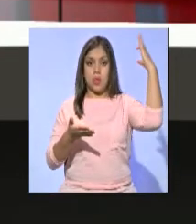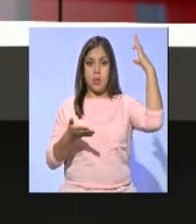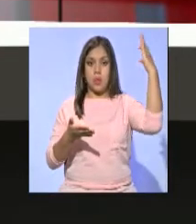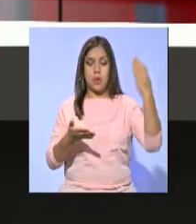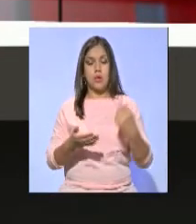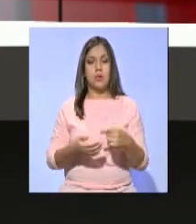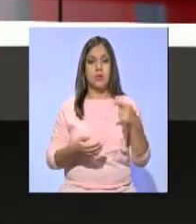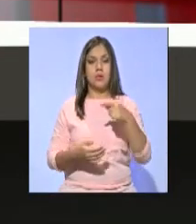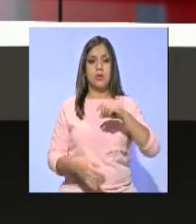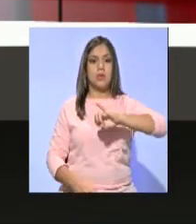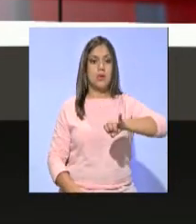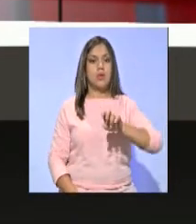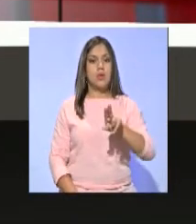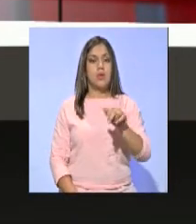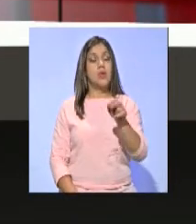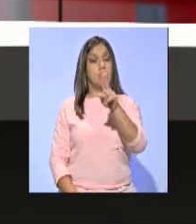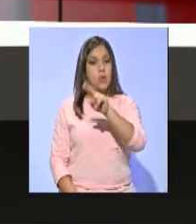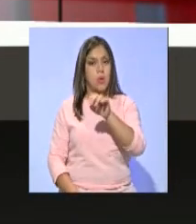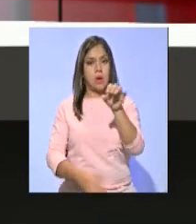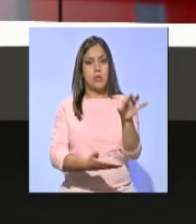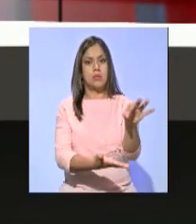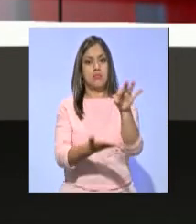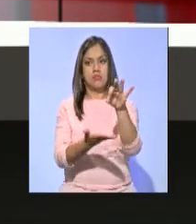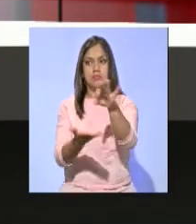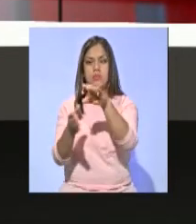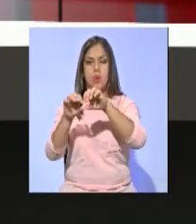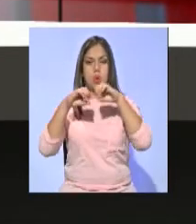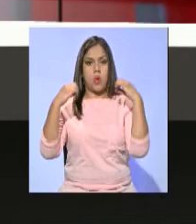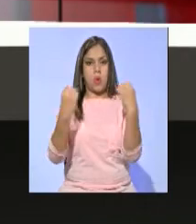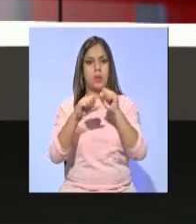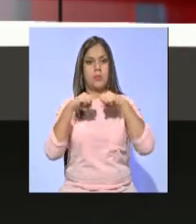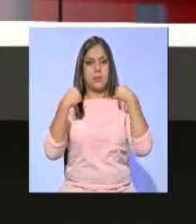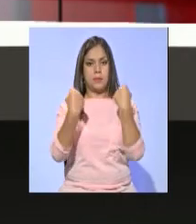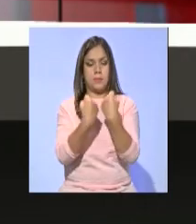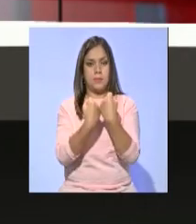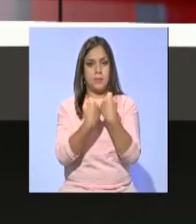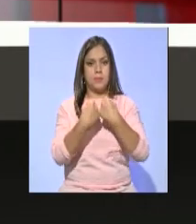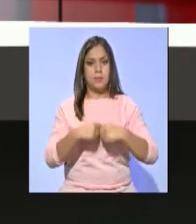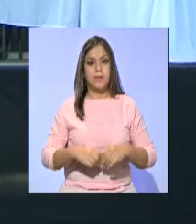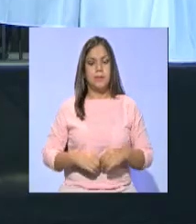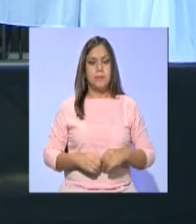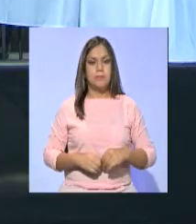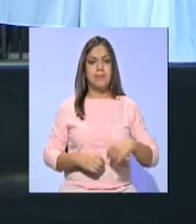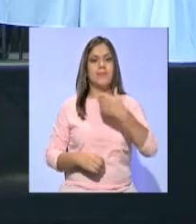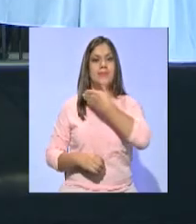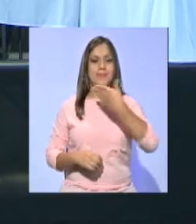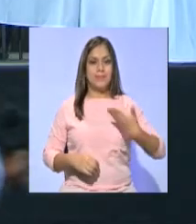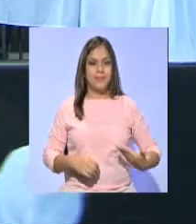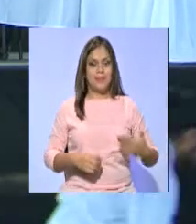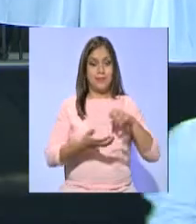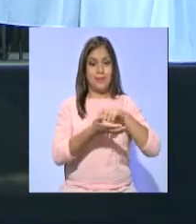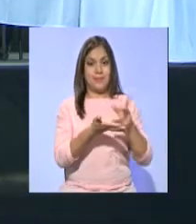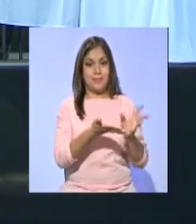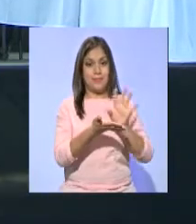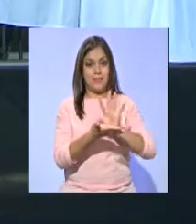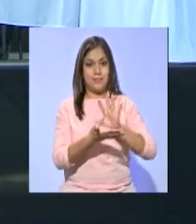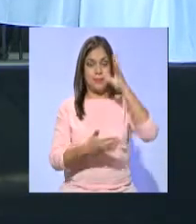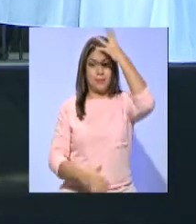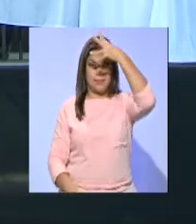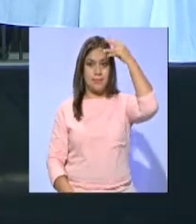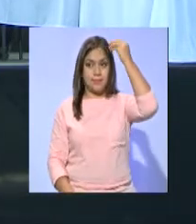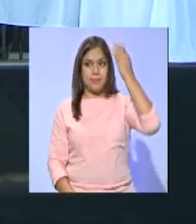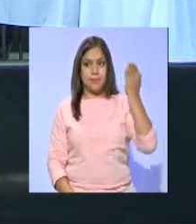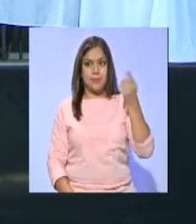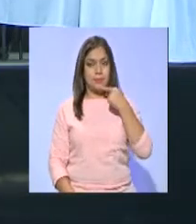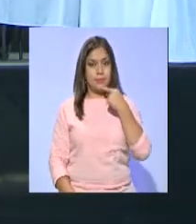Juan de Howitt, y representantes de organizaciones sociales. El presidente de la Asamblea Nacional, José Serrano, se reunió